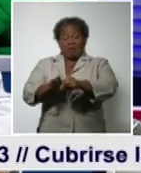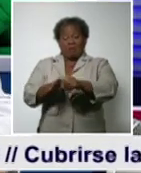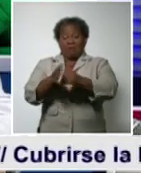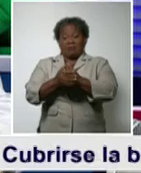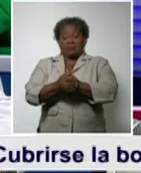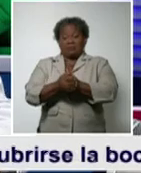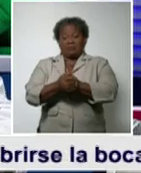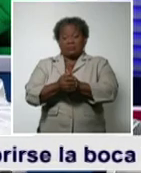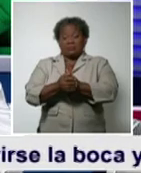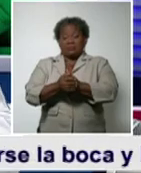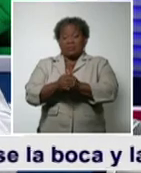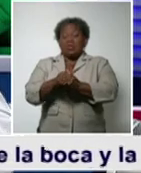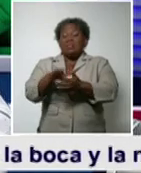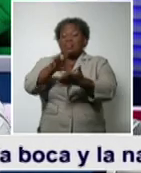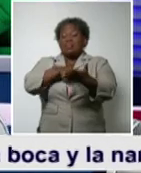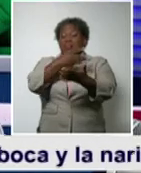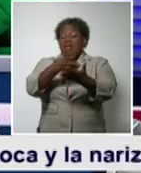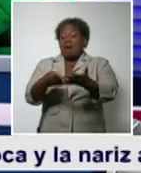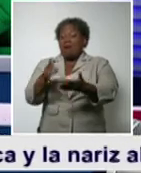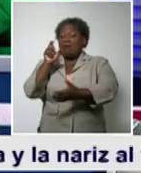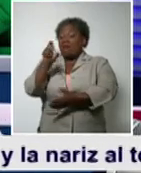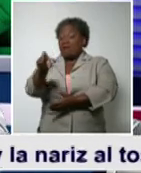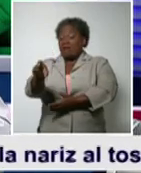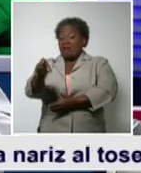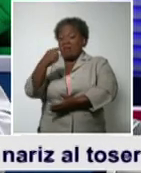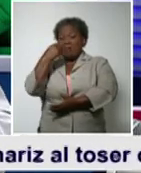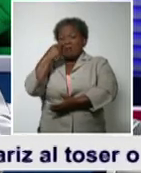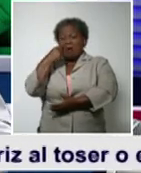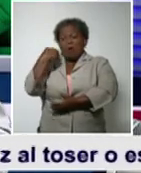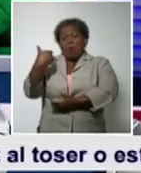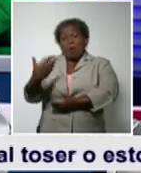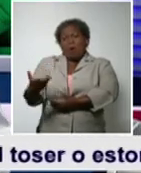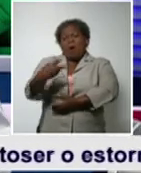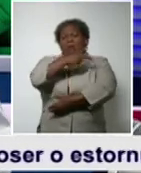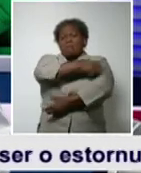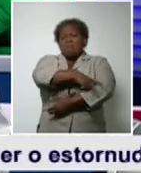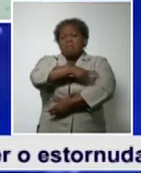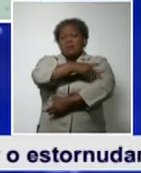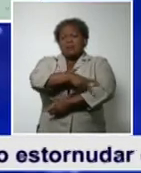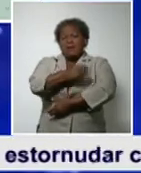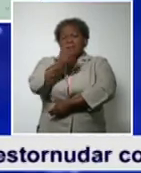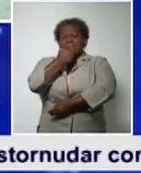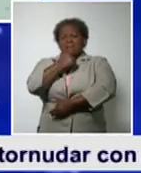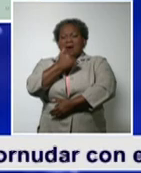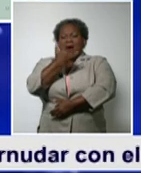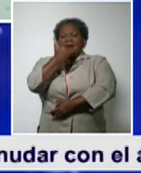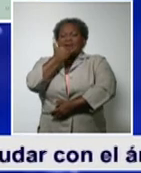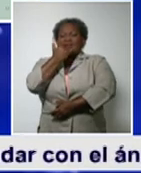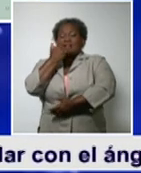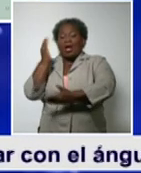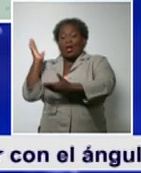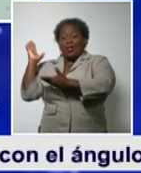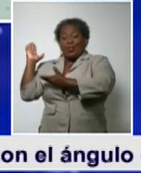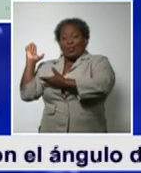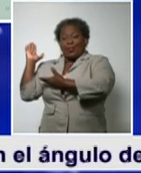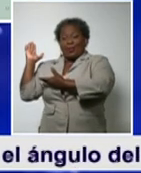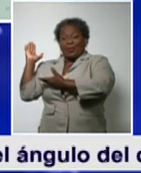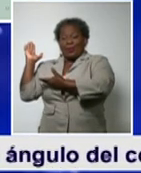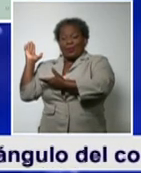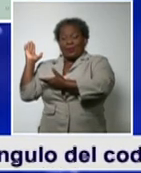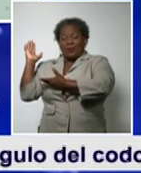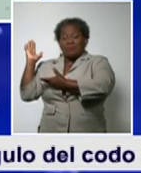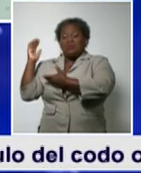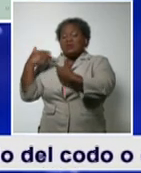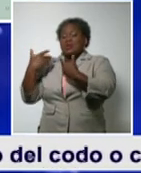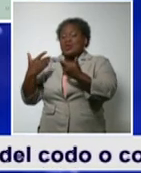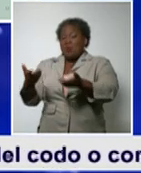la tabla final cuáles son los países con mayor reporte de casos y cuáles son los países con mayor reporte